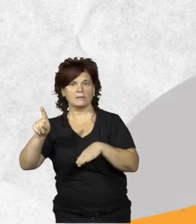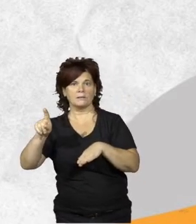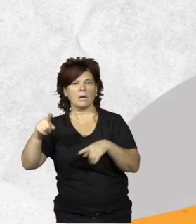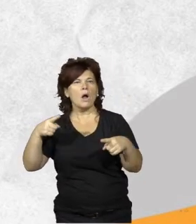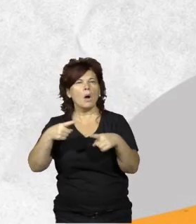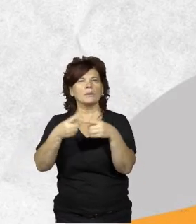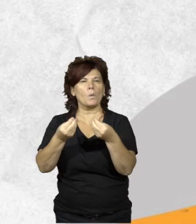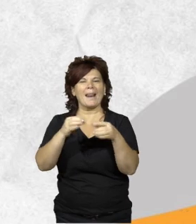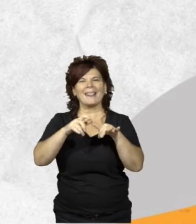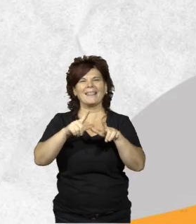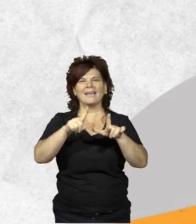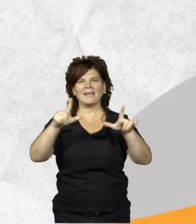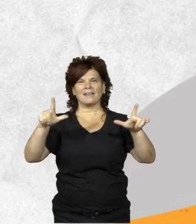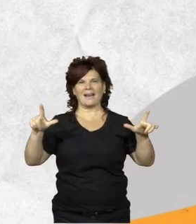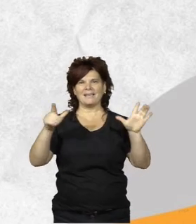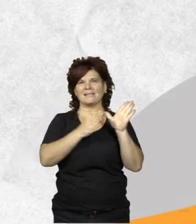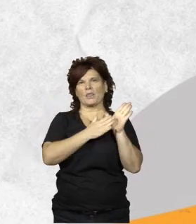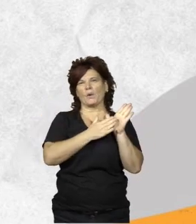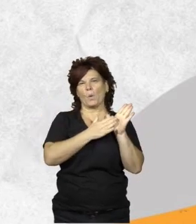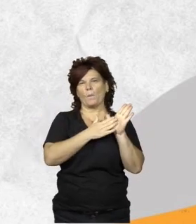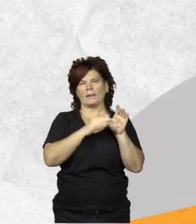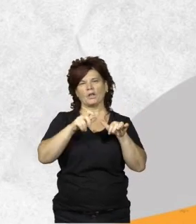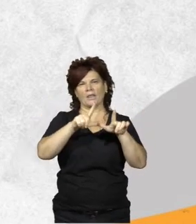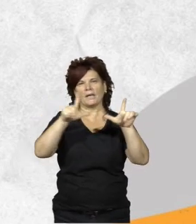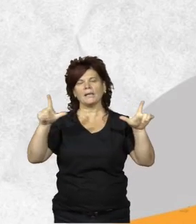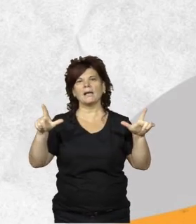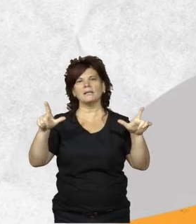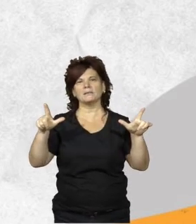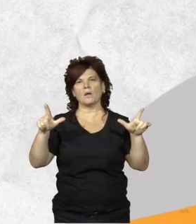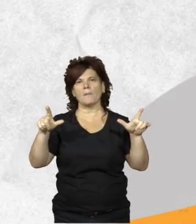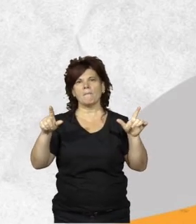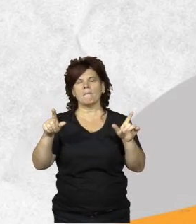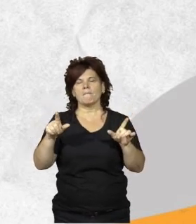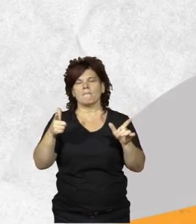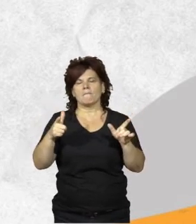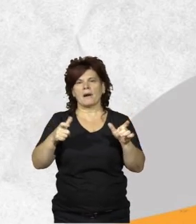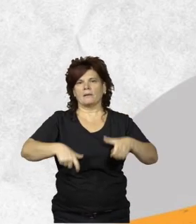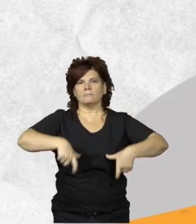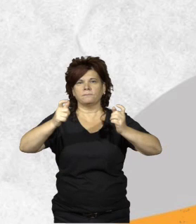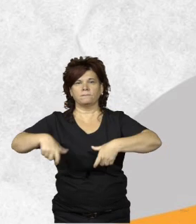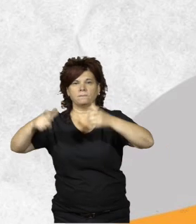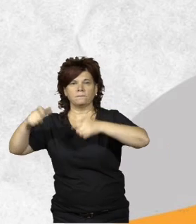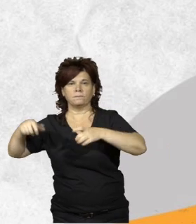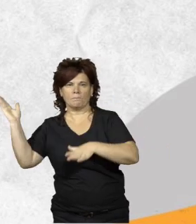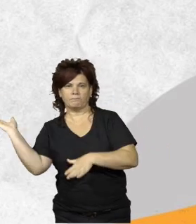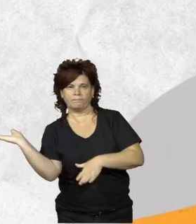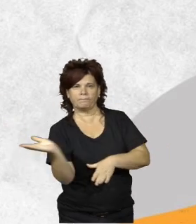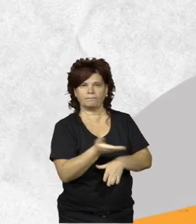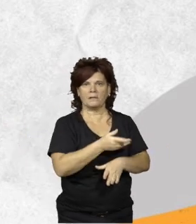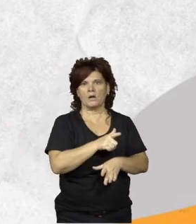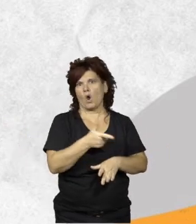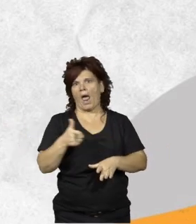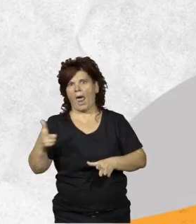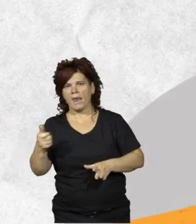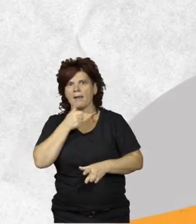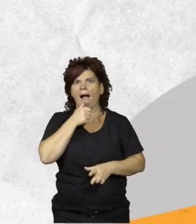es digitalizar estos tipos de documentos para justamente evitar la deforestación y el consumo del agua. Bueno, esta